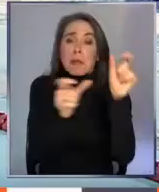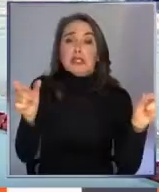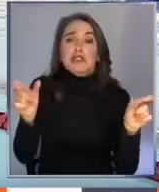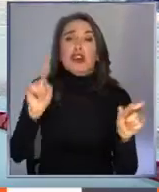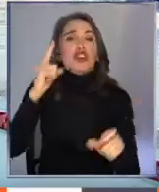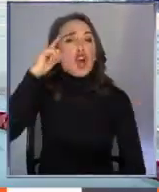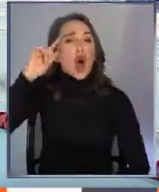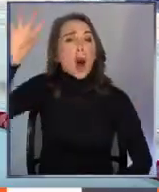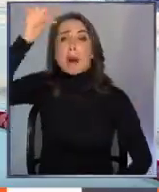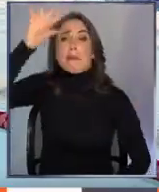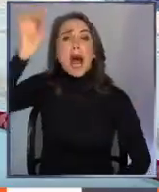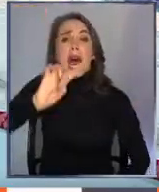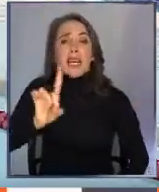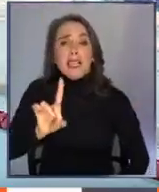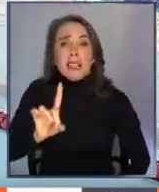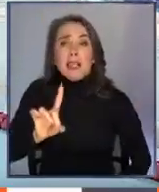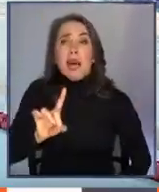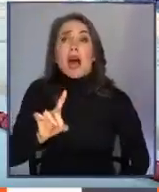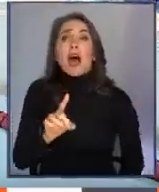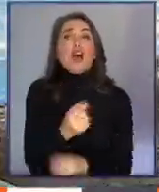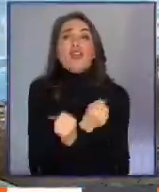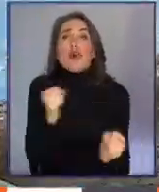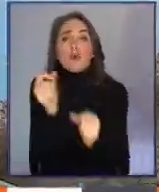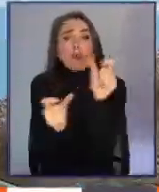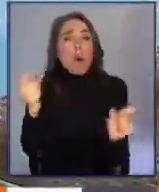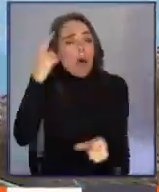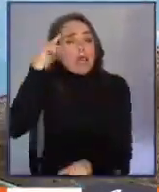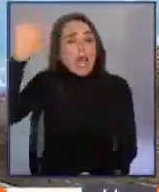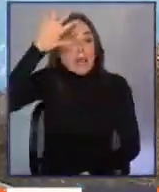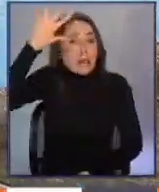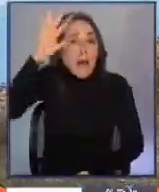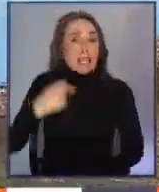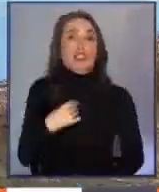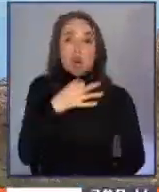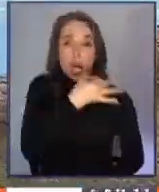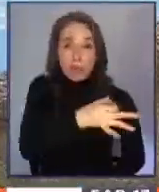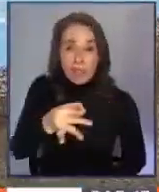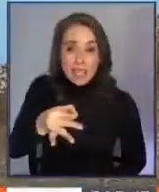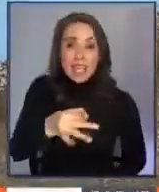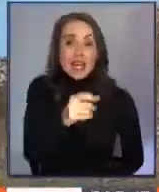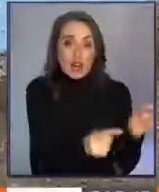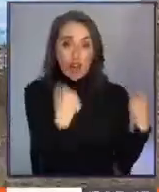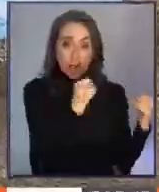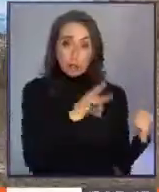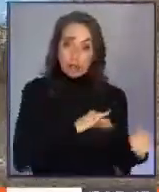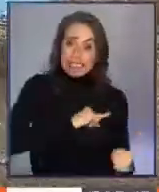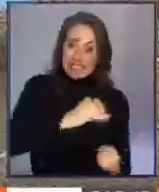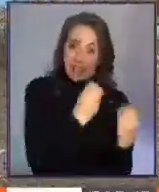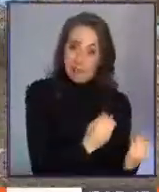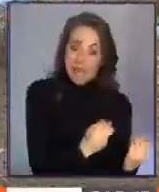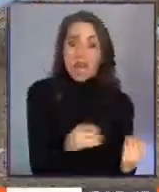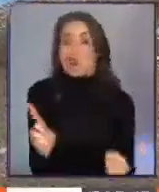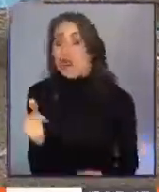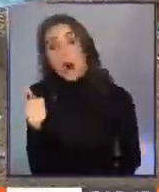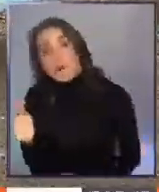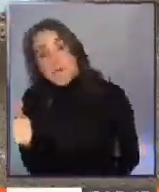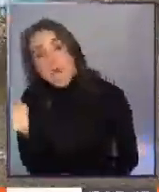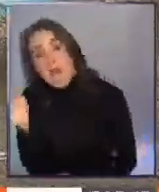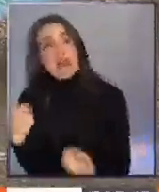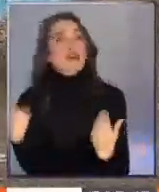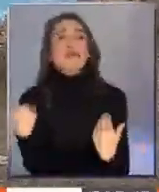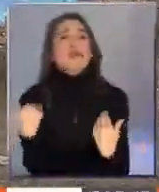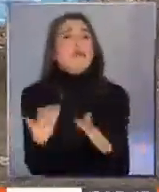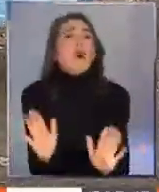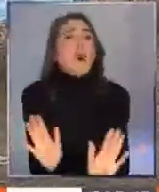se lo imagina, porque no se lo pueden imaginar. Yo les digo que les va a seguir yendo bien y al que no le va bien, no